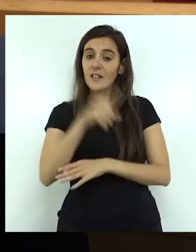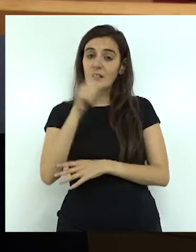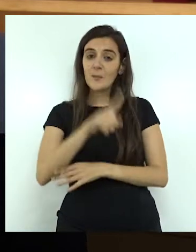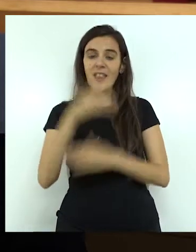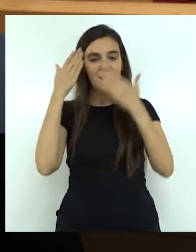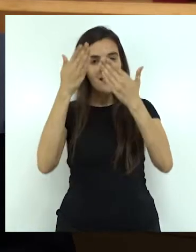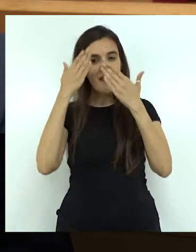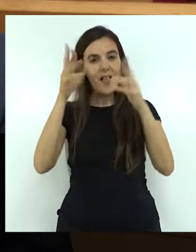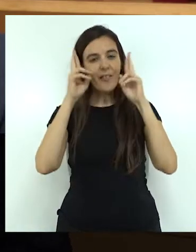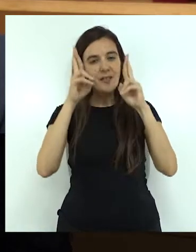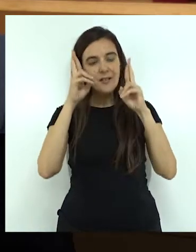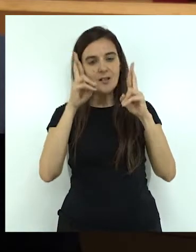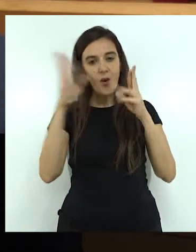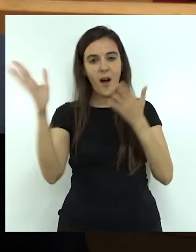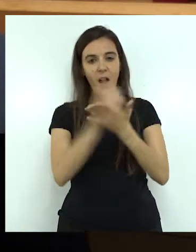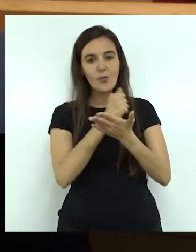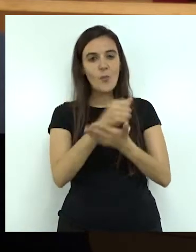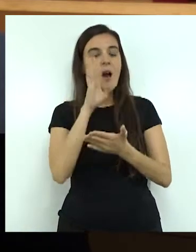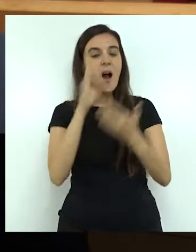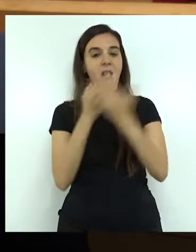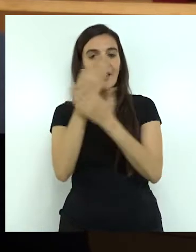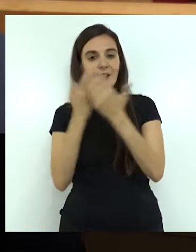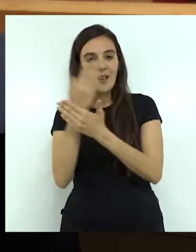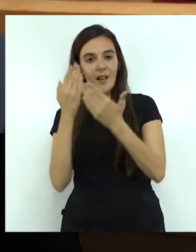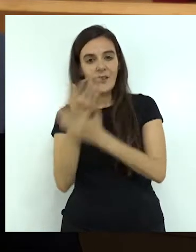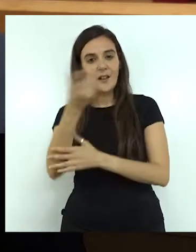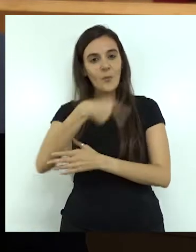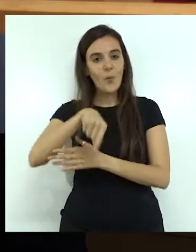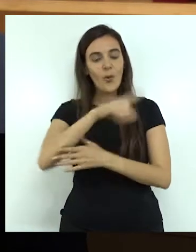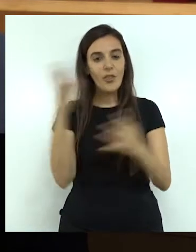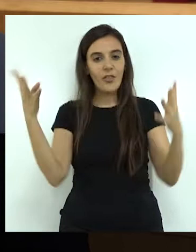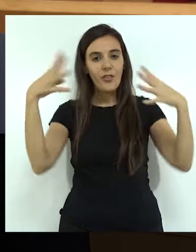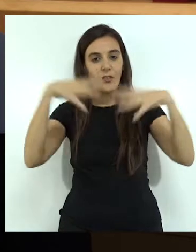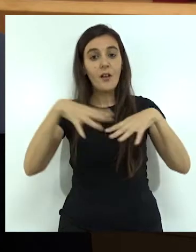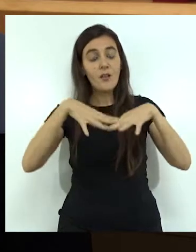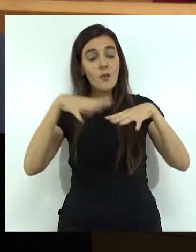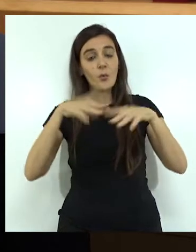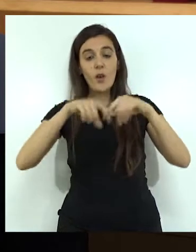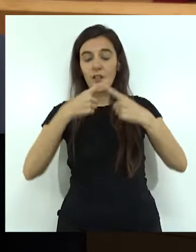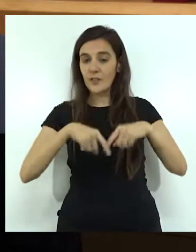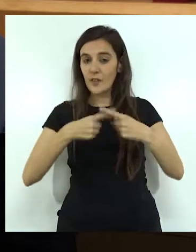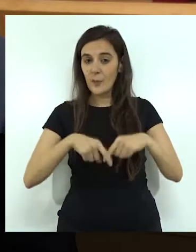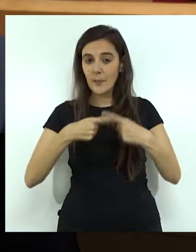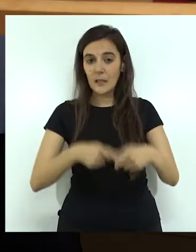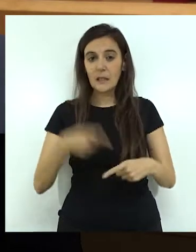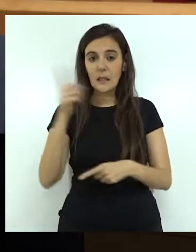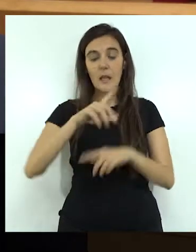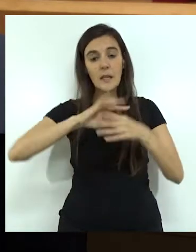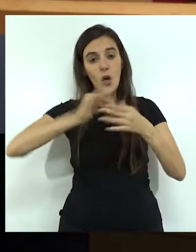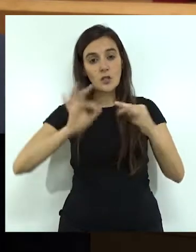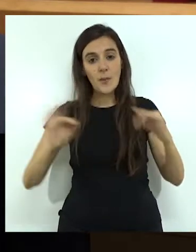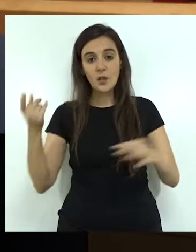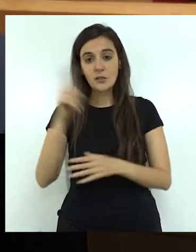deseo de que en estos días que van a ser de encuentros con las familias y con los amigos les